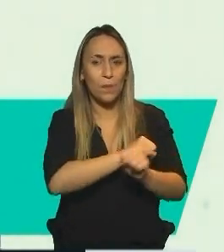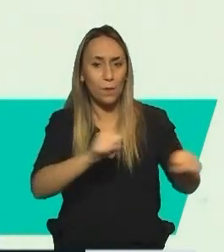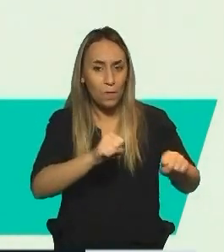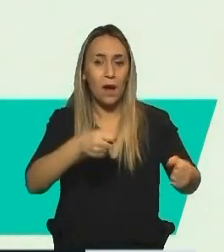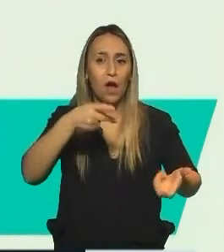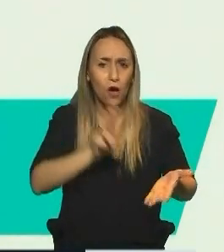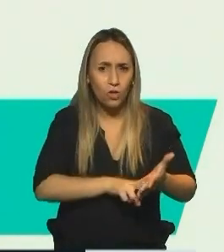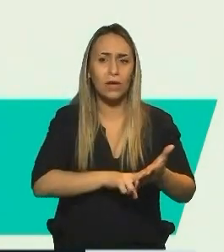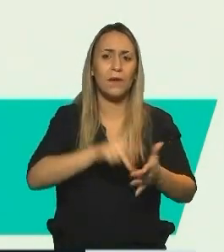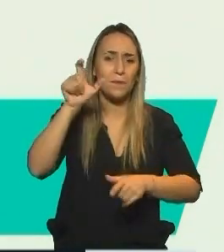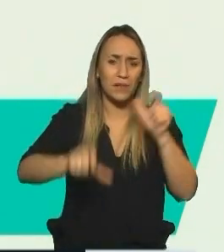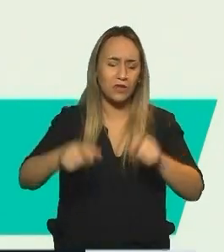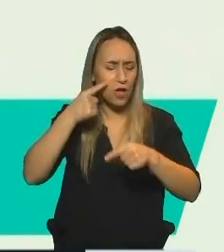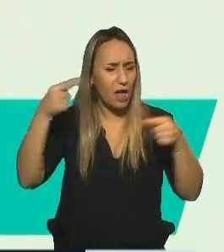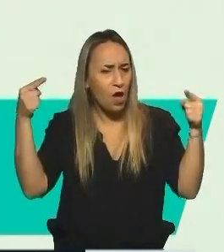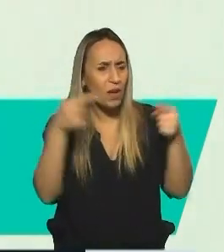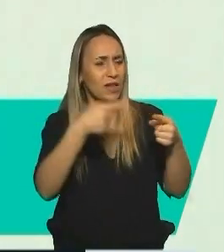que tiene misión matar.